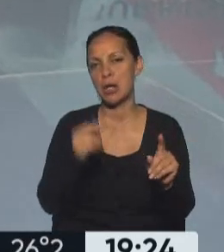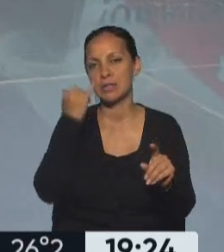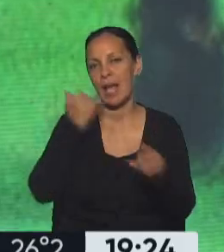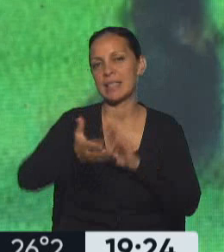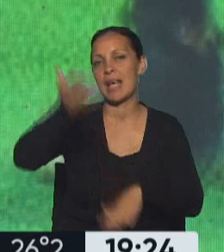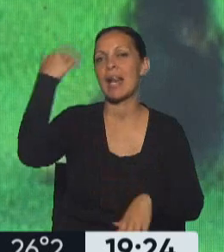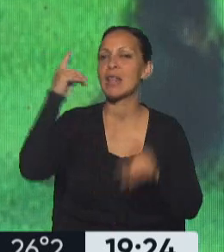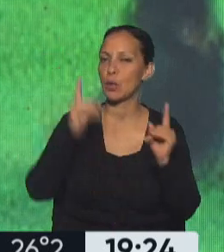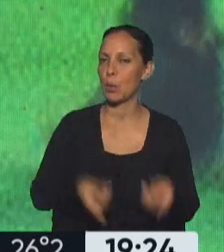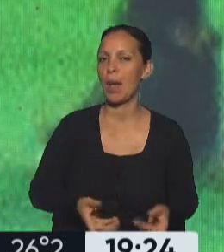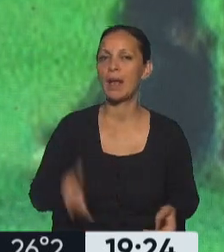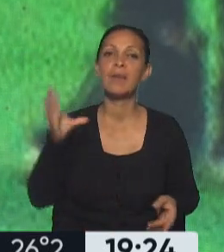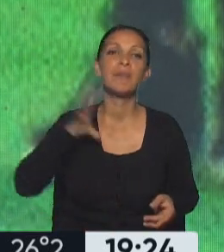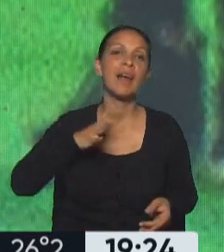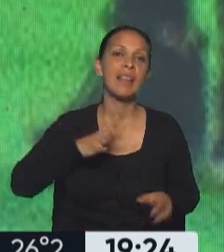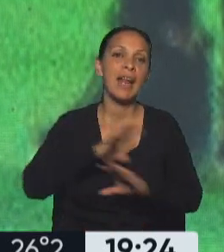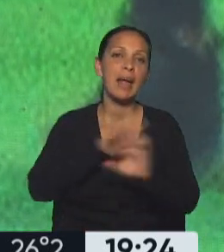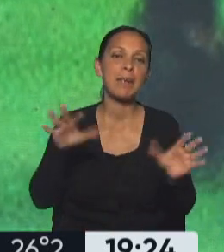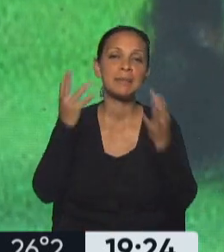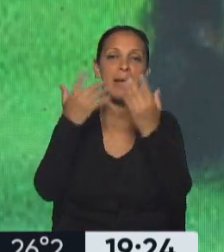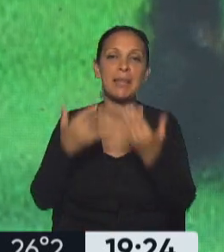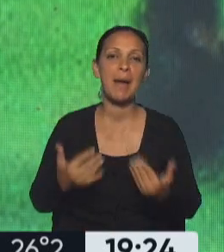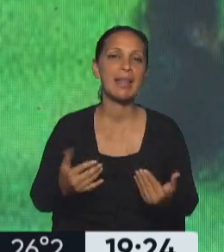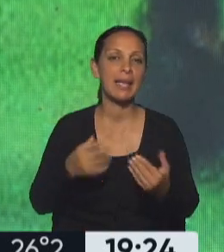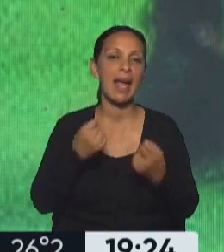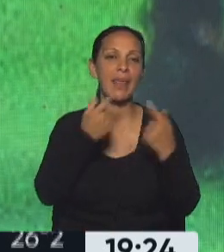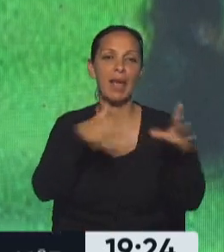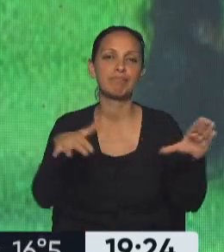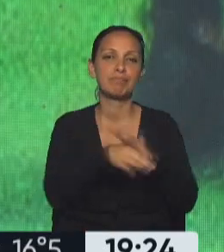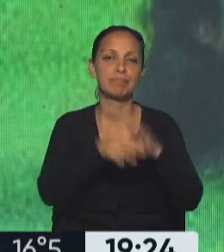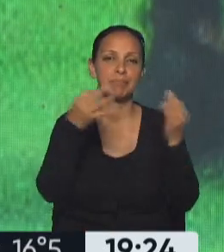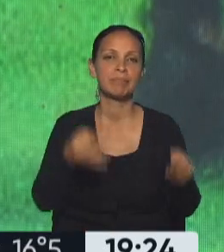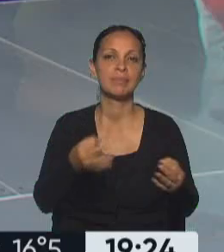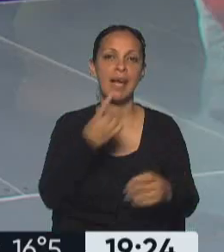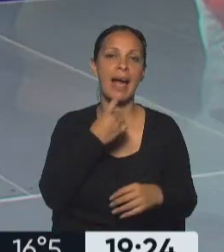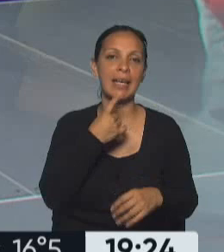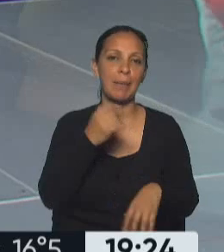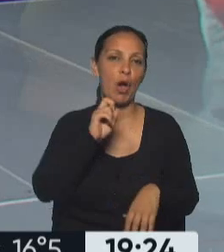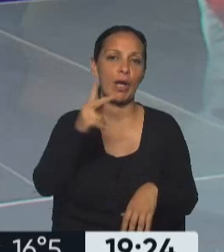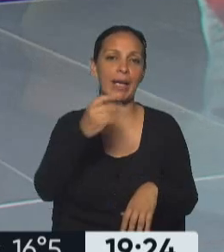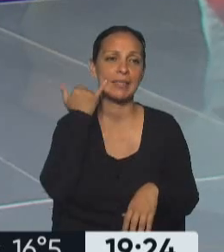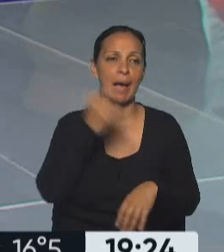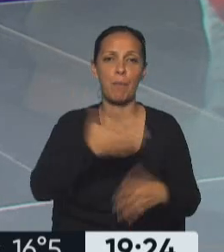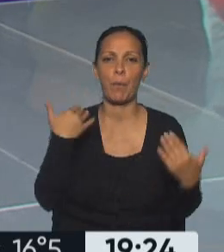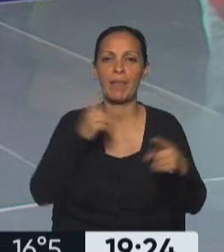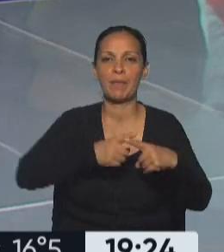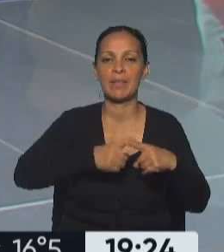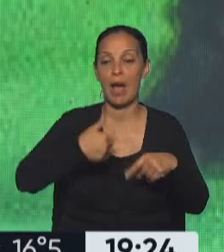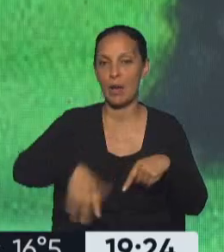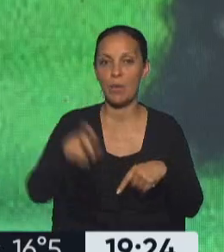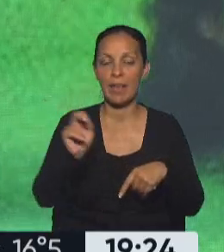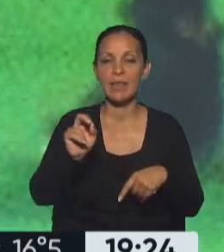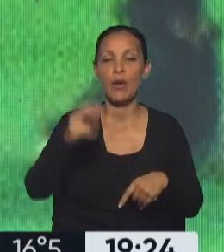hace rato, lo único que falta es que el número y la matemática le dé el ok a River para poder festejar, que en un ratito va a estar visitando a Platense desde